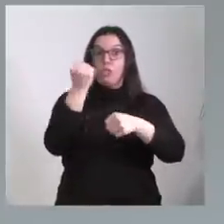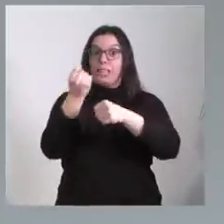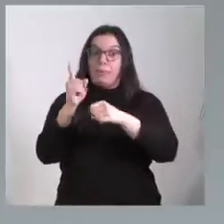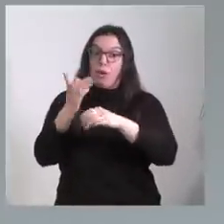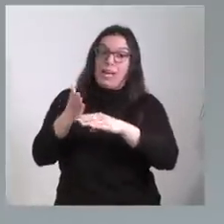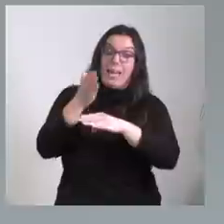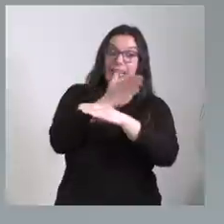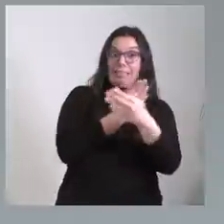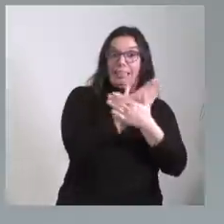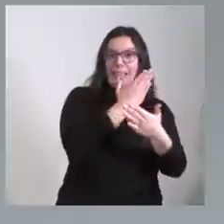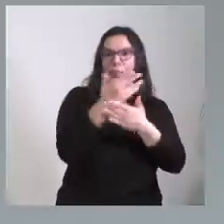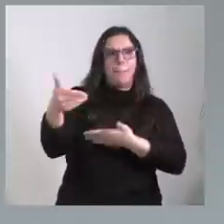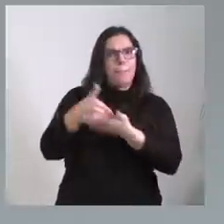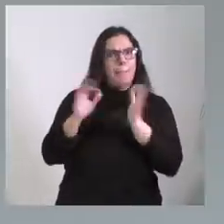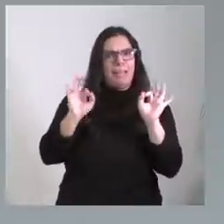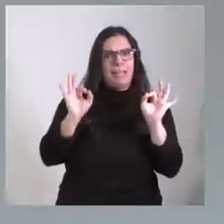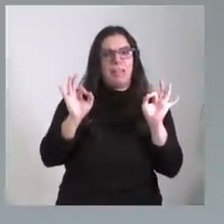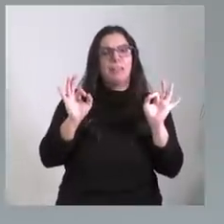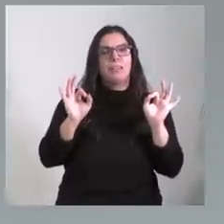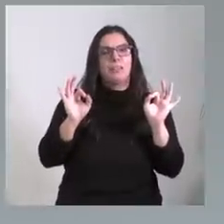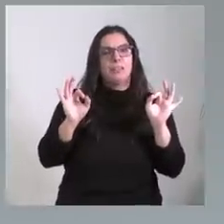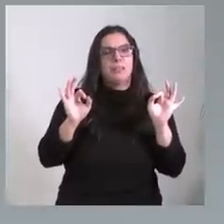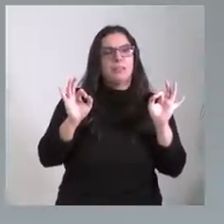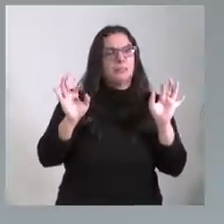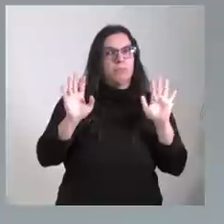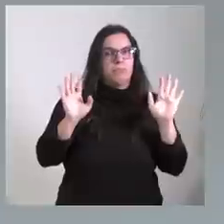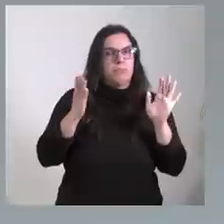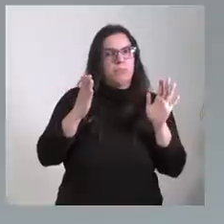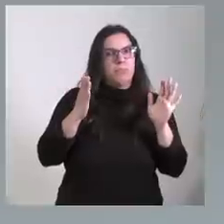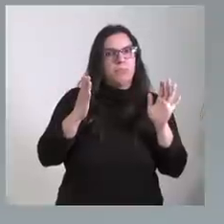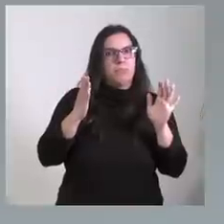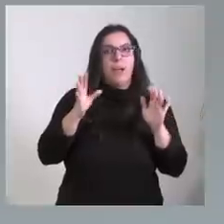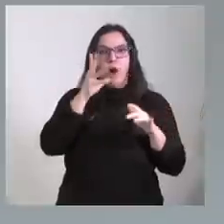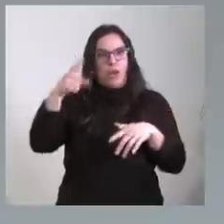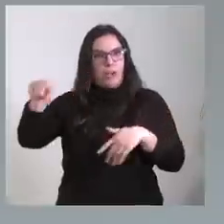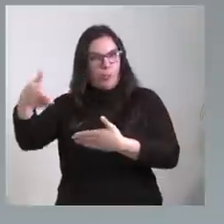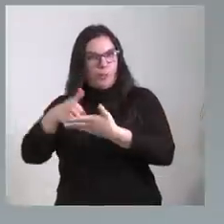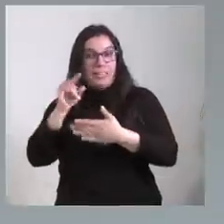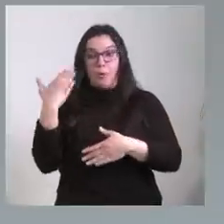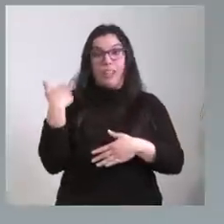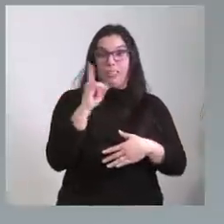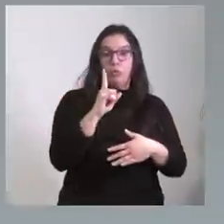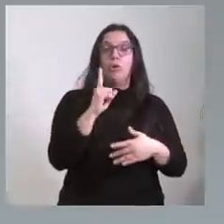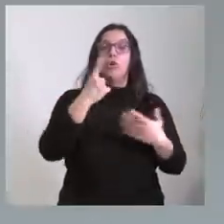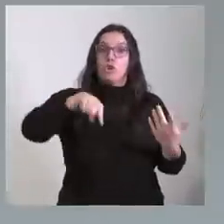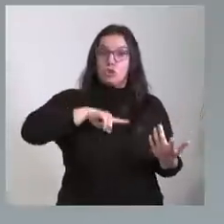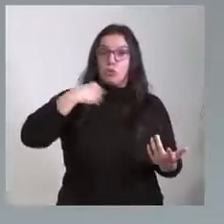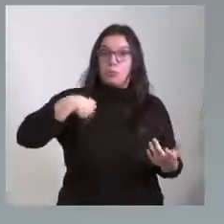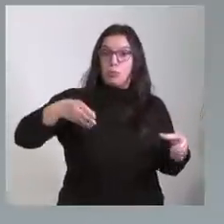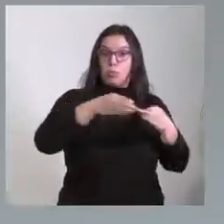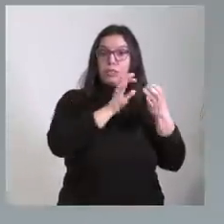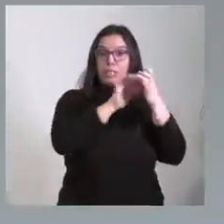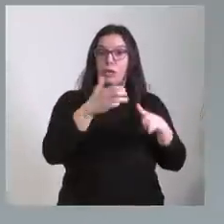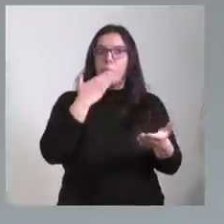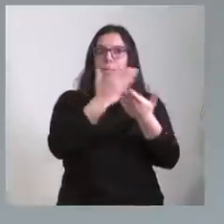hubieran estas solicitudes por parte de alguna de estas organizaciones que hoy lo solicitan Pues por parte de la junta de castelerón se